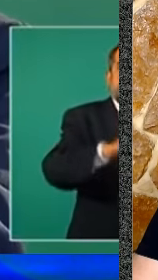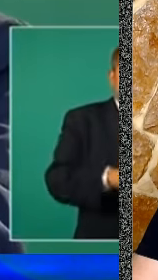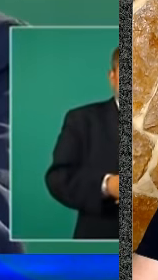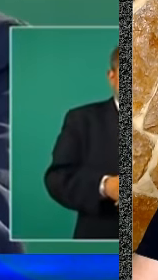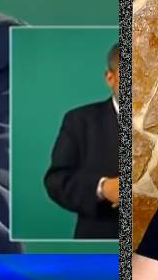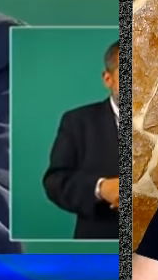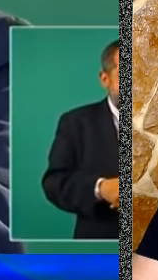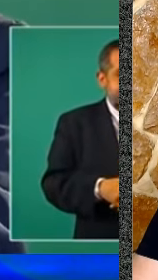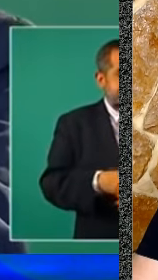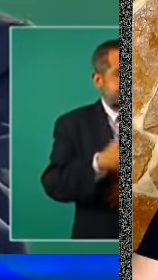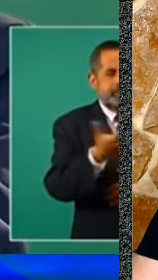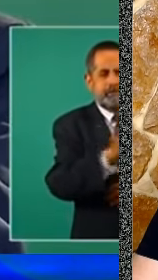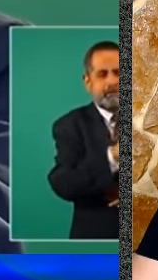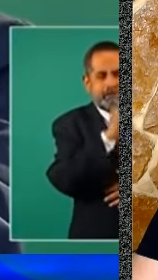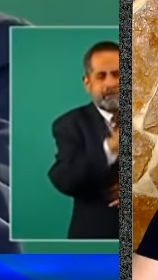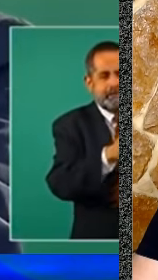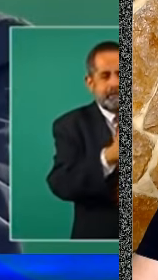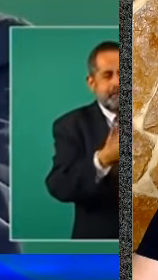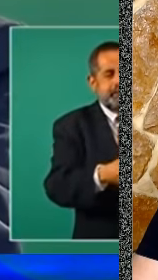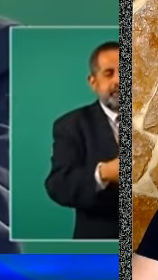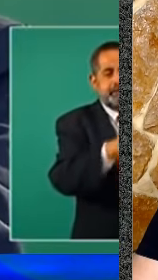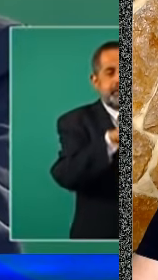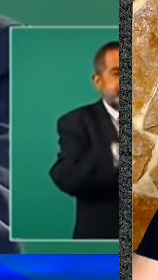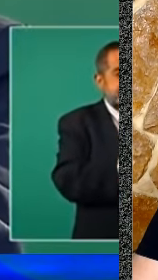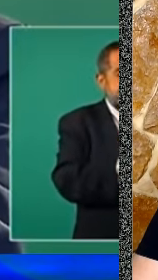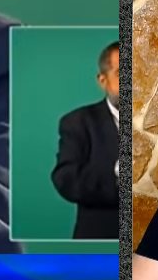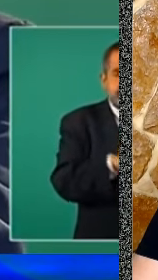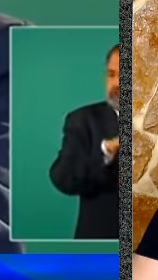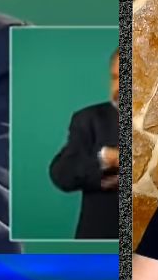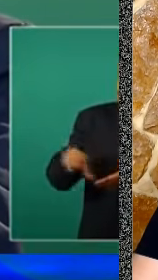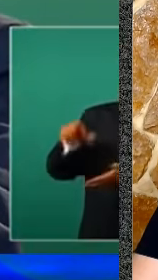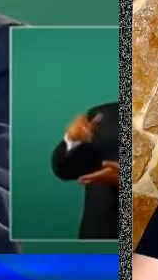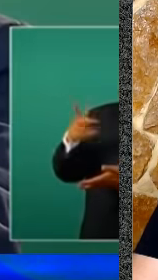las plantas termoeléctricas, pero sí se compró el gas.